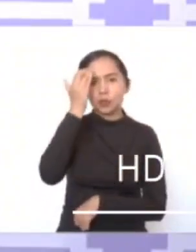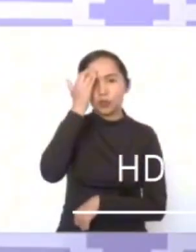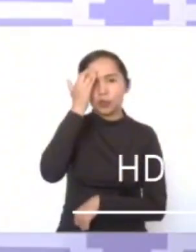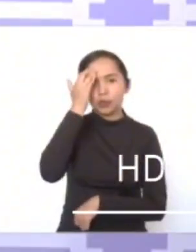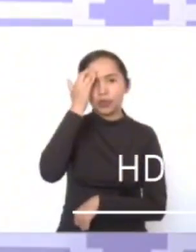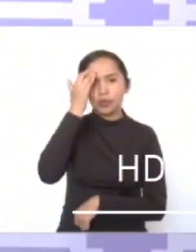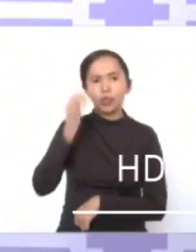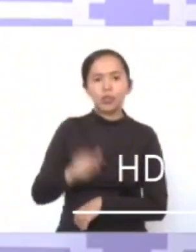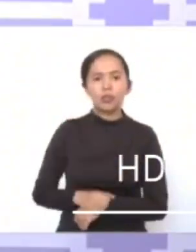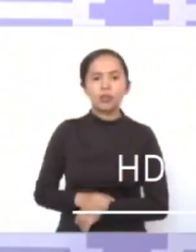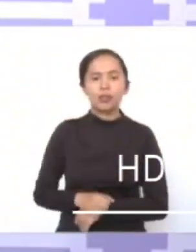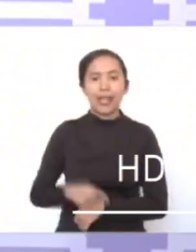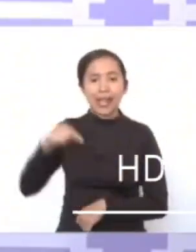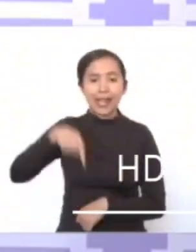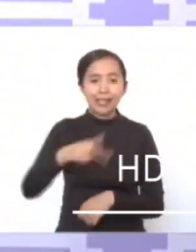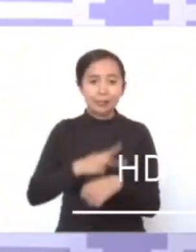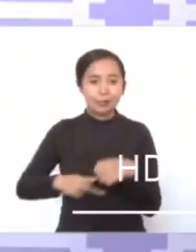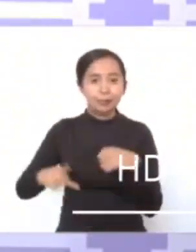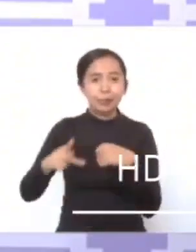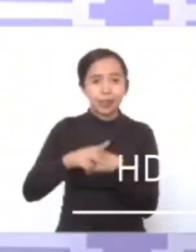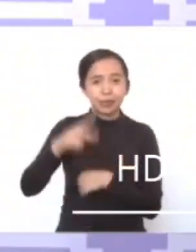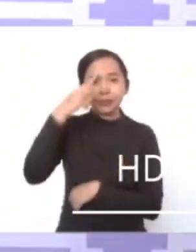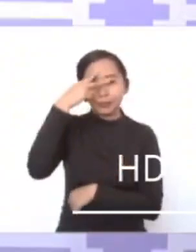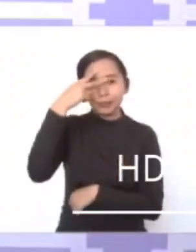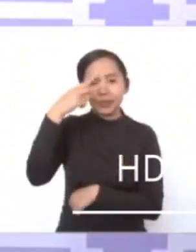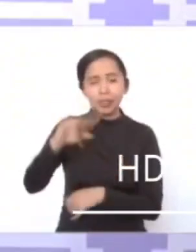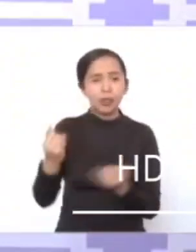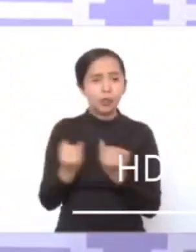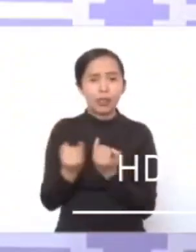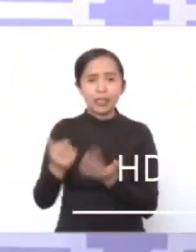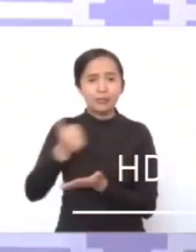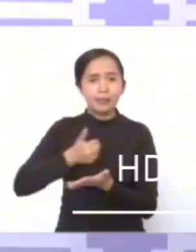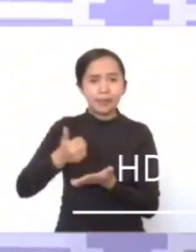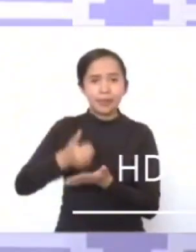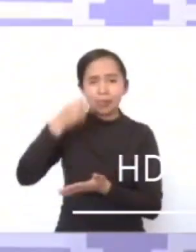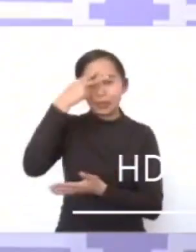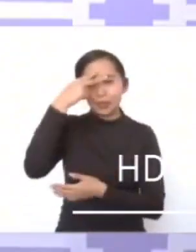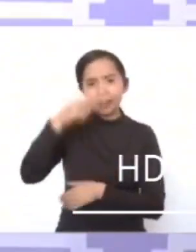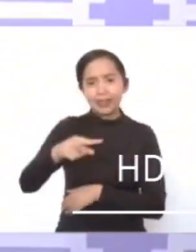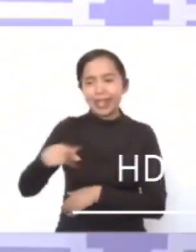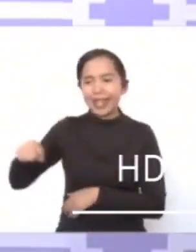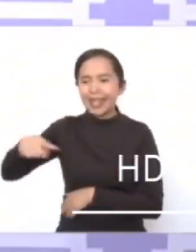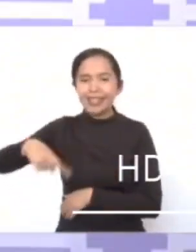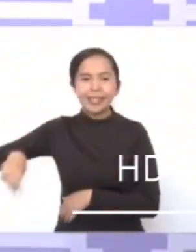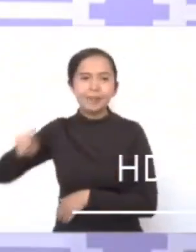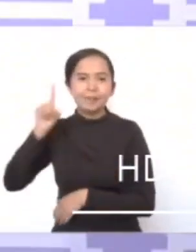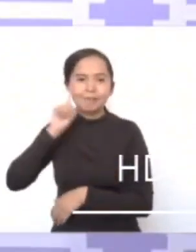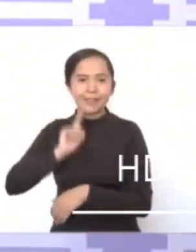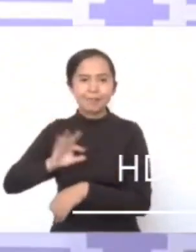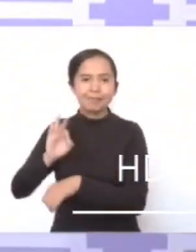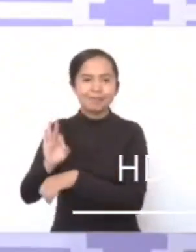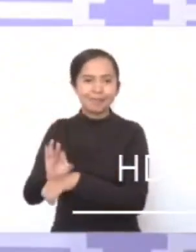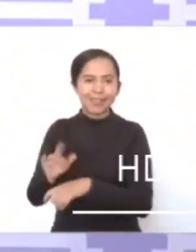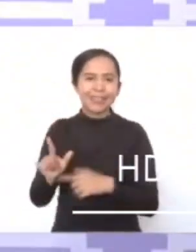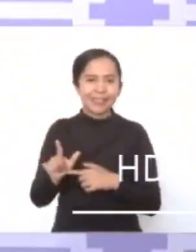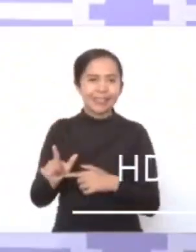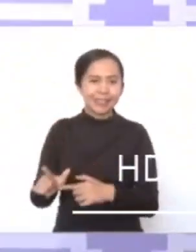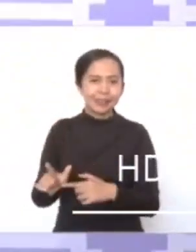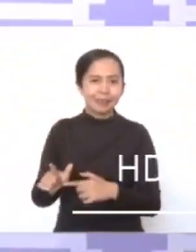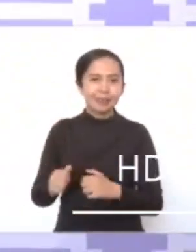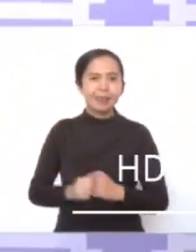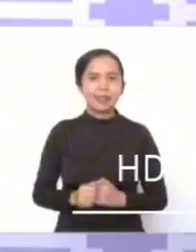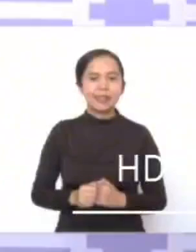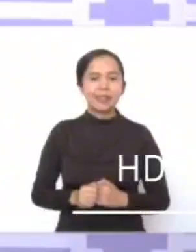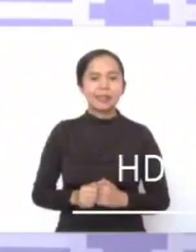hoy en el país y en la ciudad es el tiempo de las mujeres. Muchas gracias.